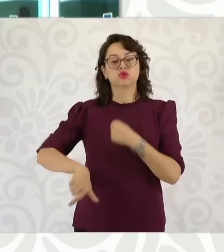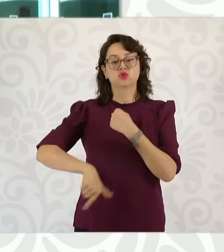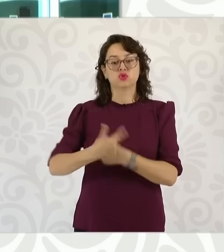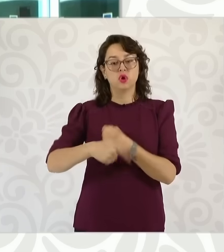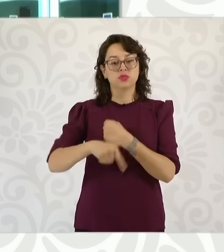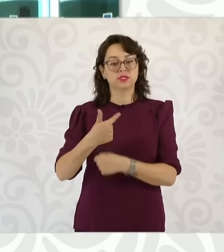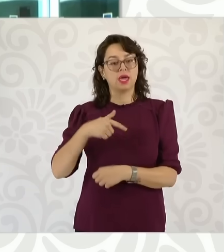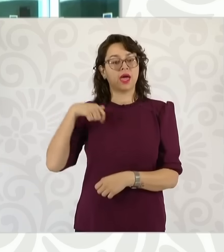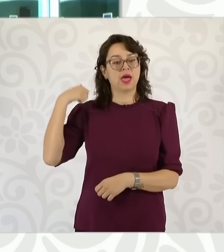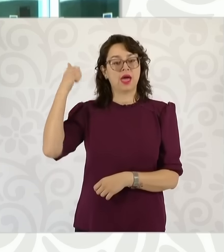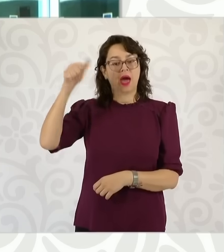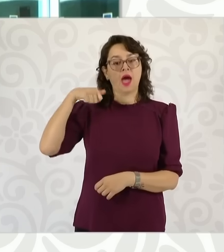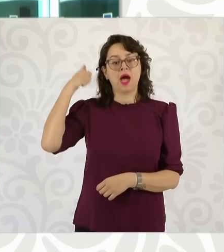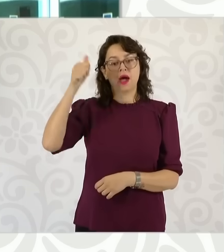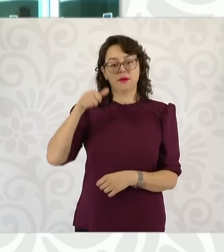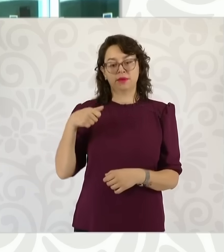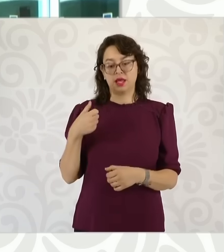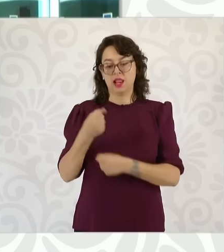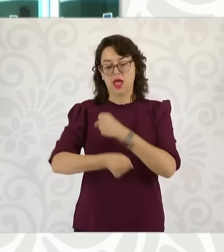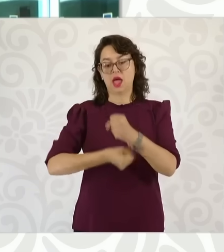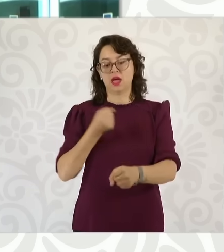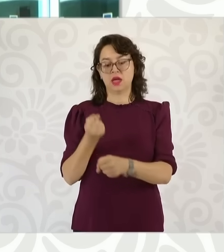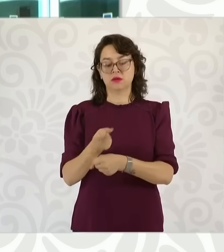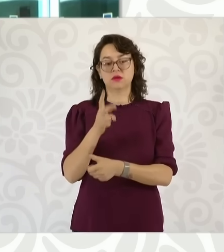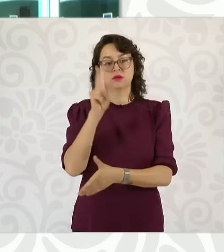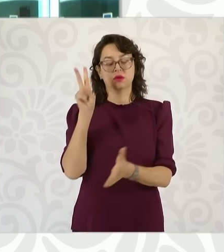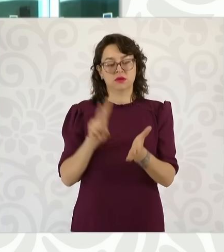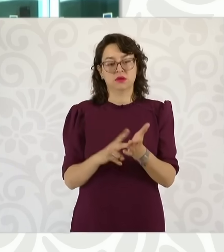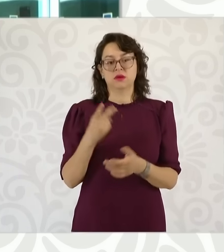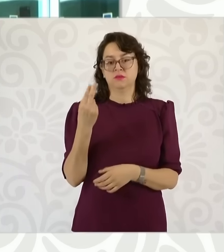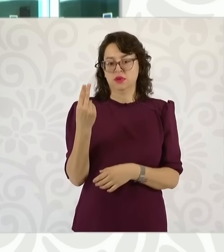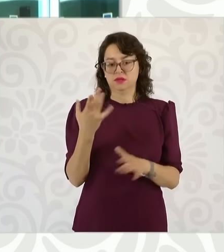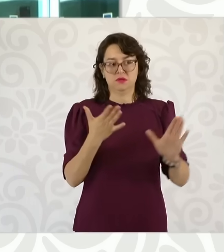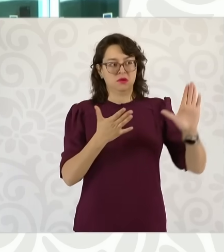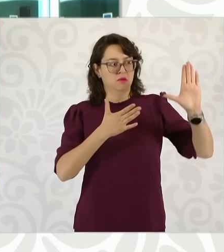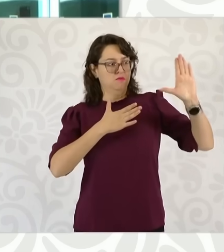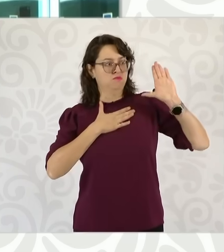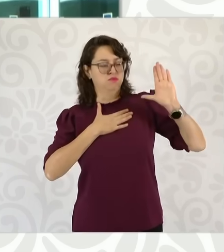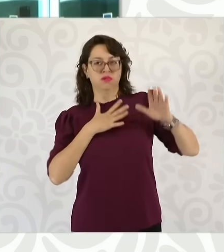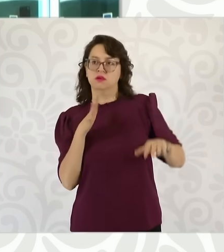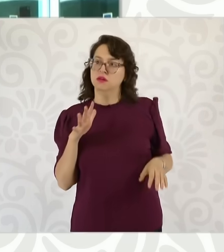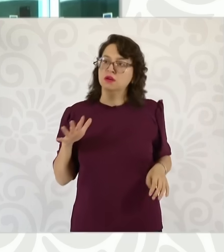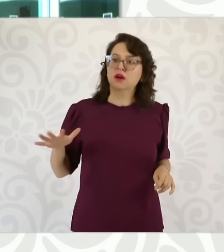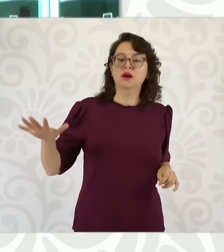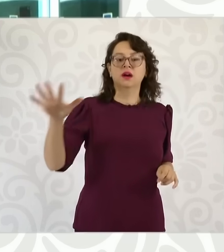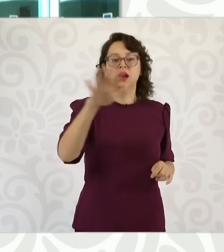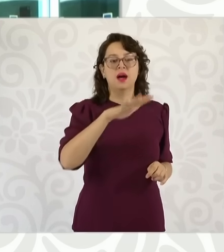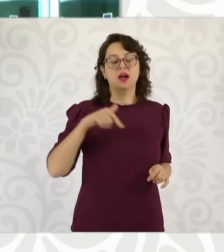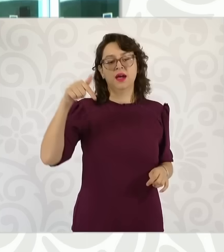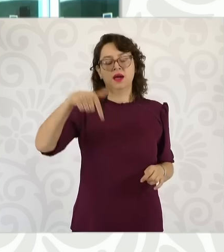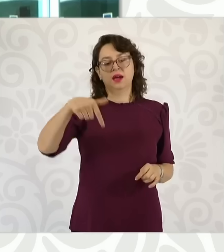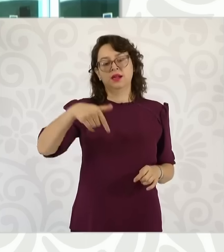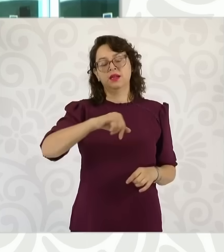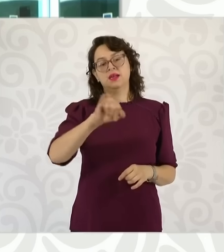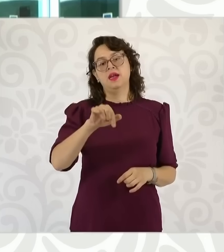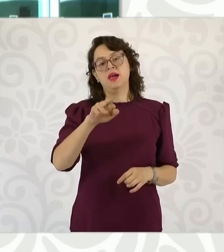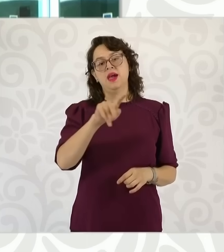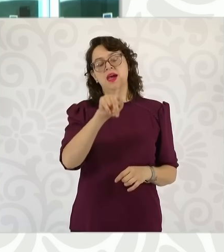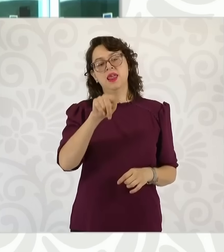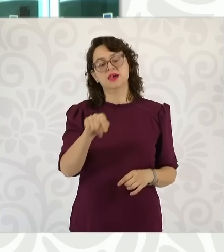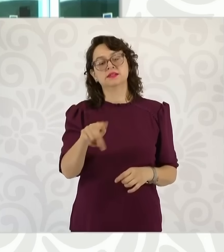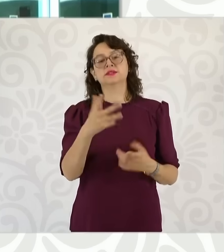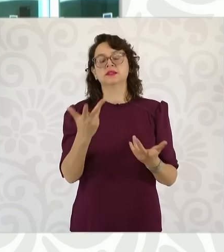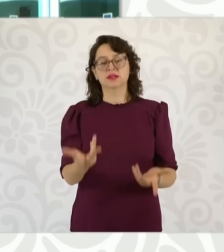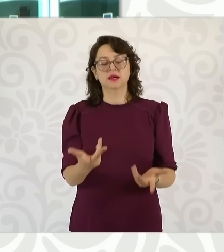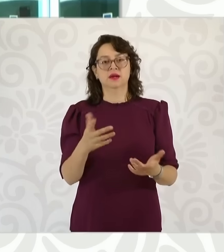abril de este año en curso hiciera usted con el pueblo de Jerez, y a su